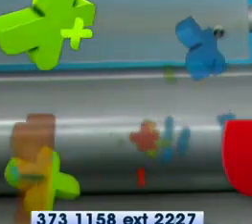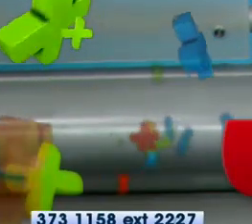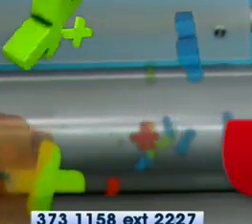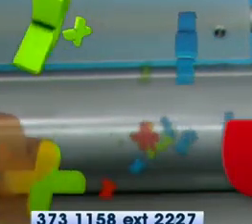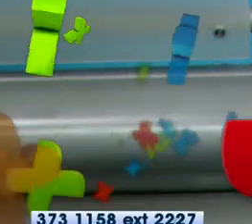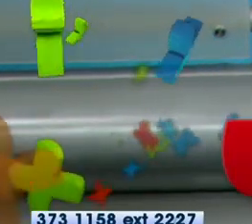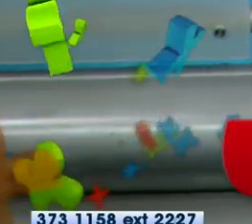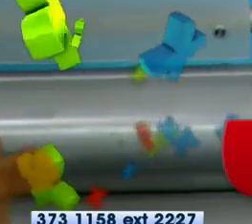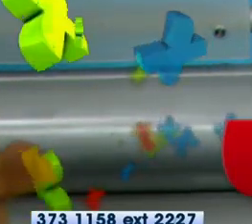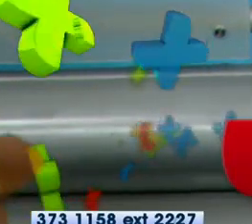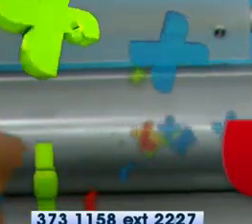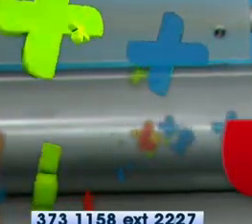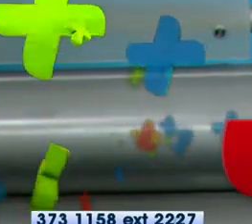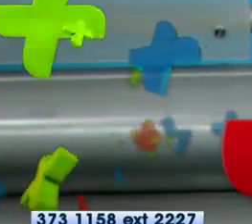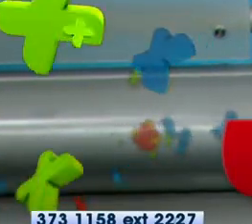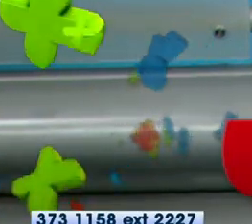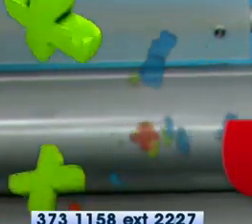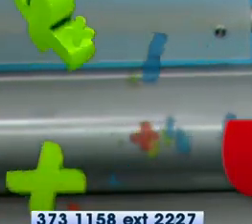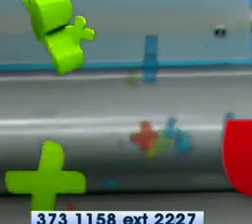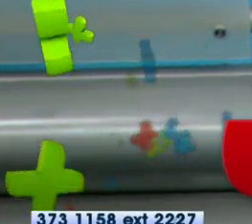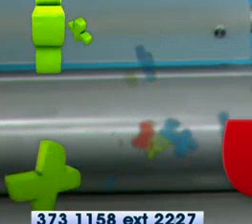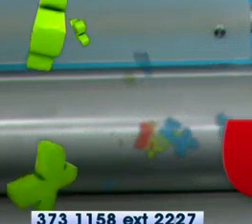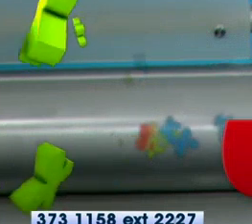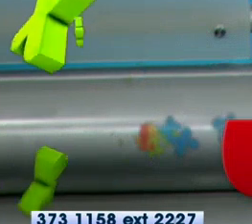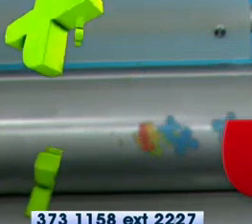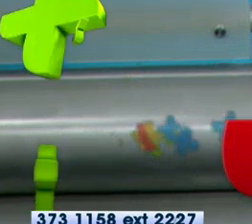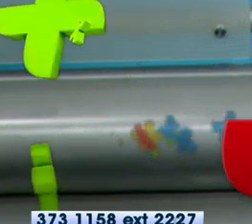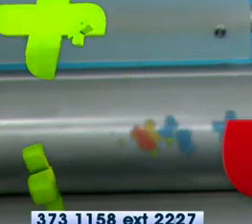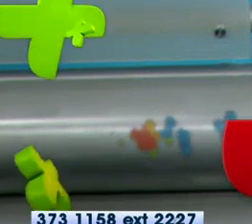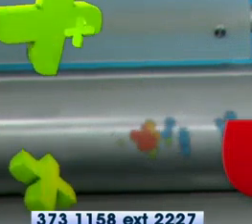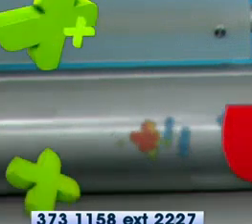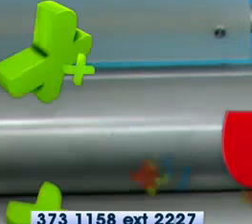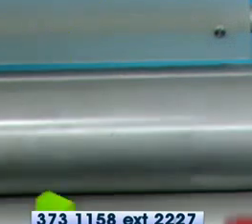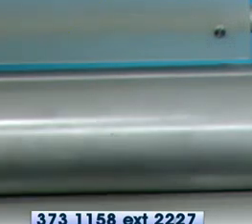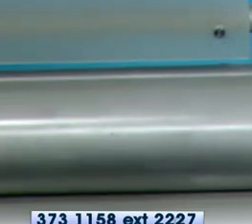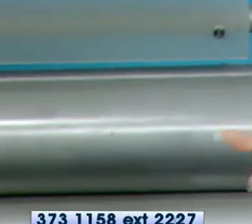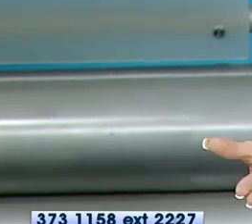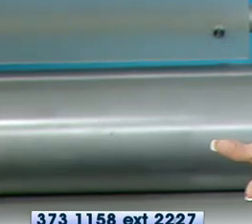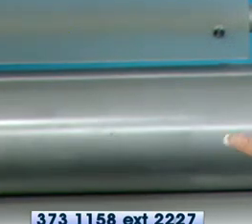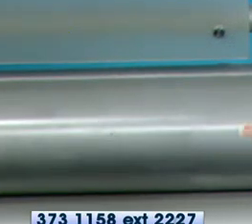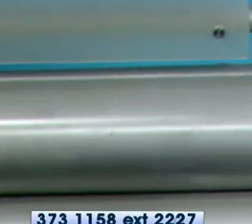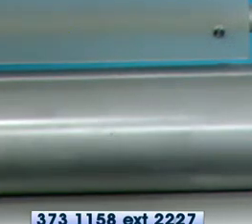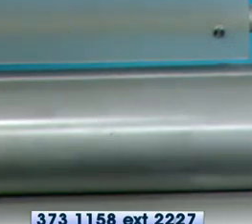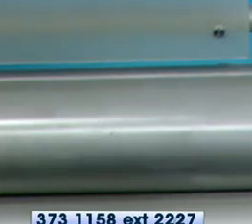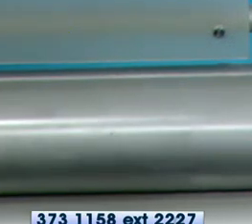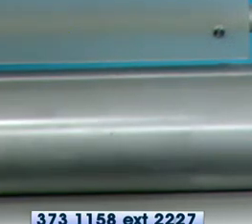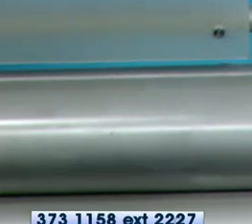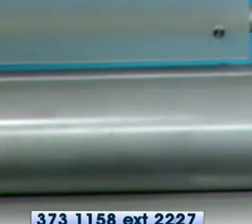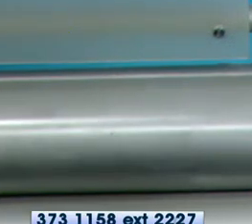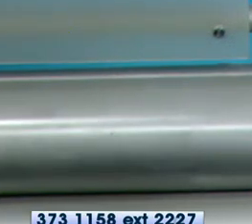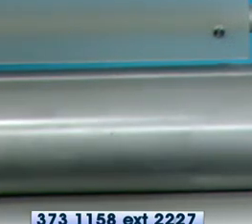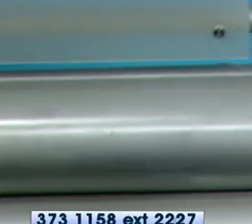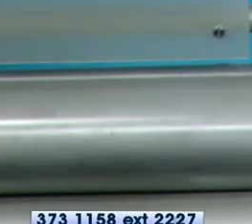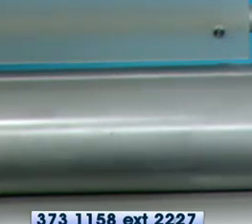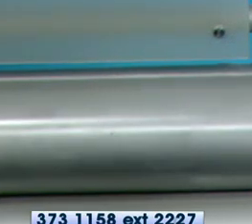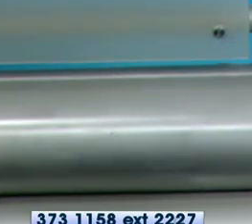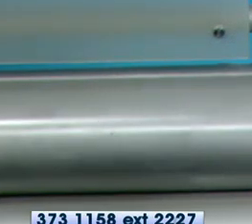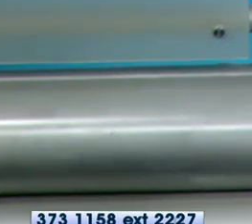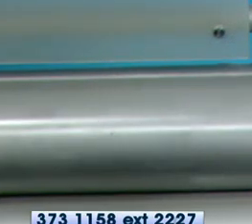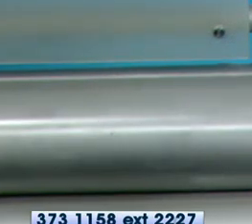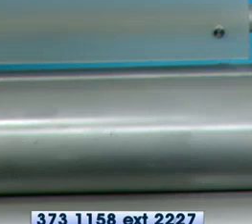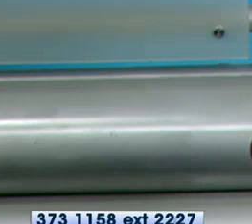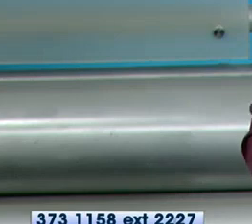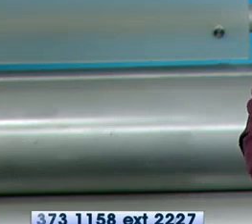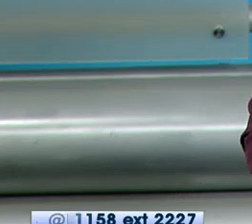www.rts.com.es. RTS está más cerca de ti. Gracias por acompañarnos. Lo que sigue, el mejor programa deportivo del país, Copa. Buenas noches.